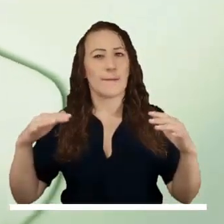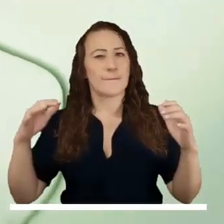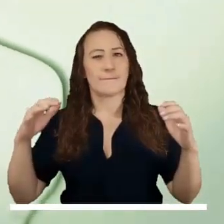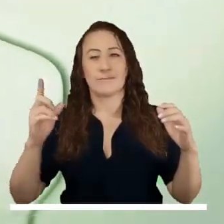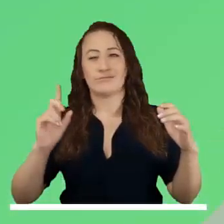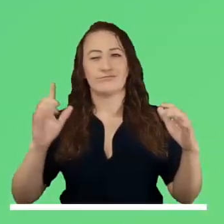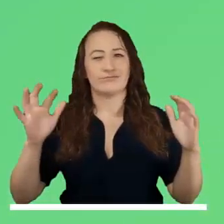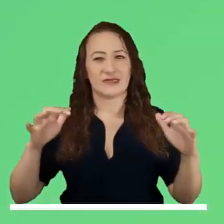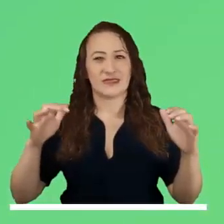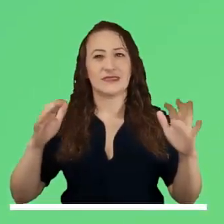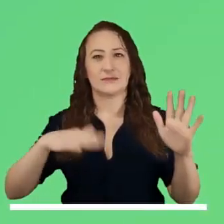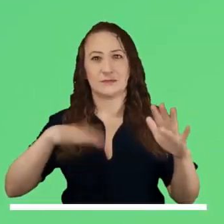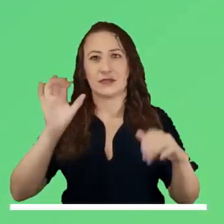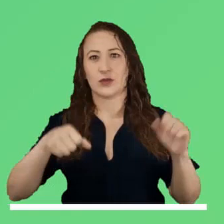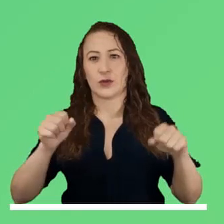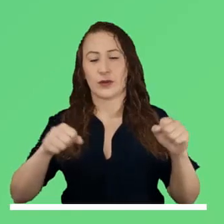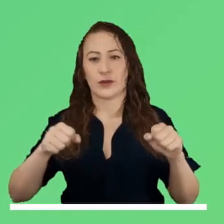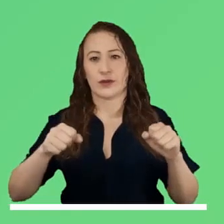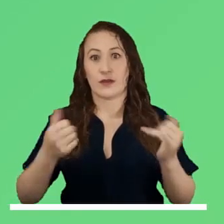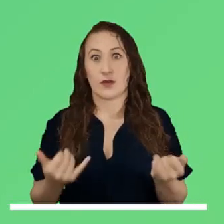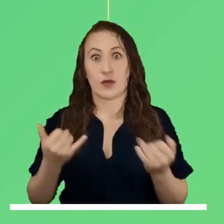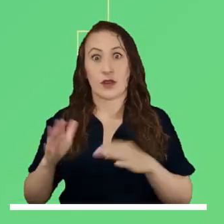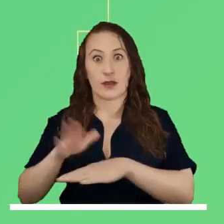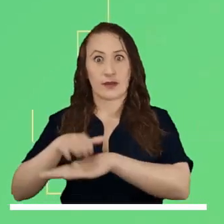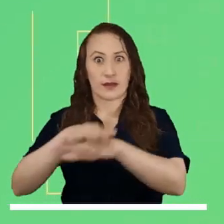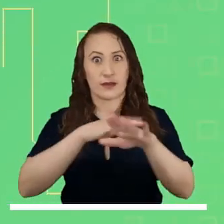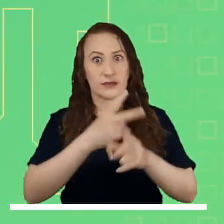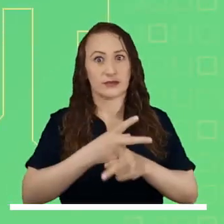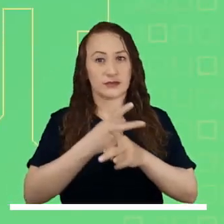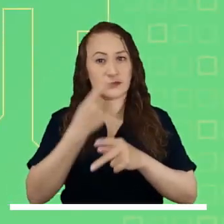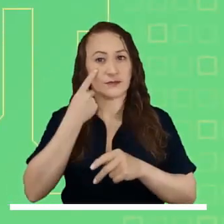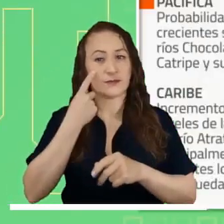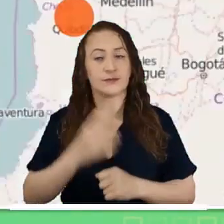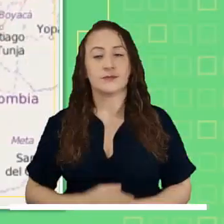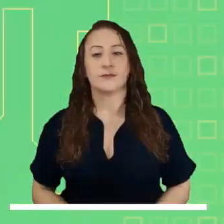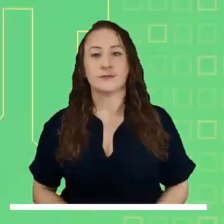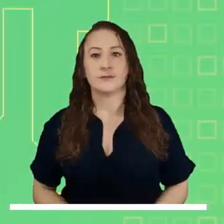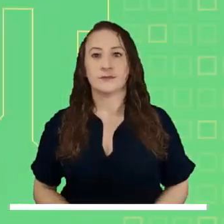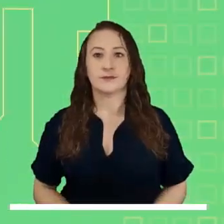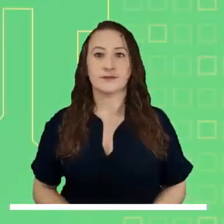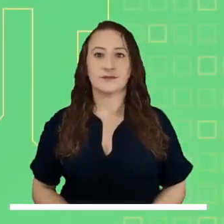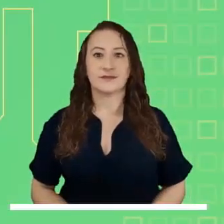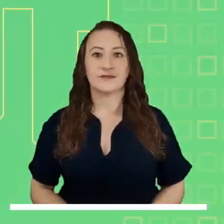la mañana. Veamos ahora las alertas que se encuentran activas.